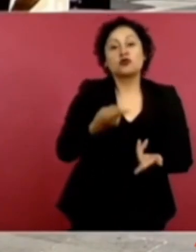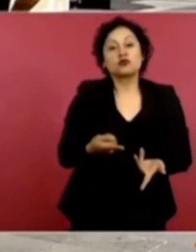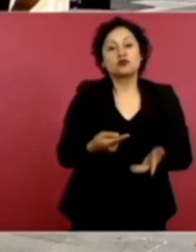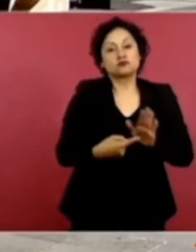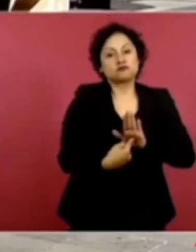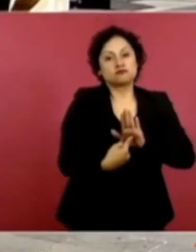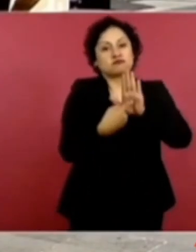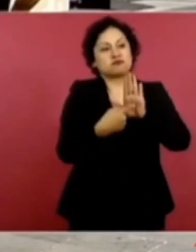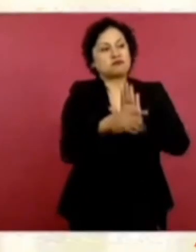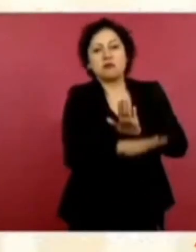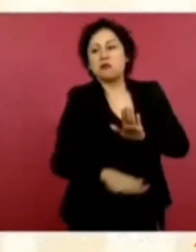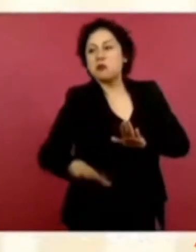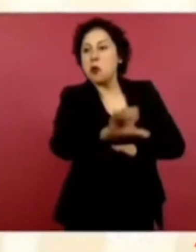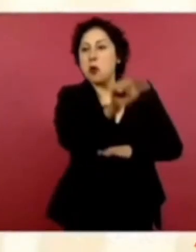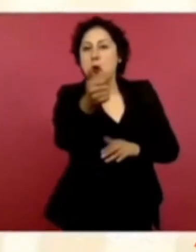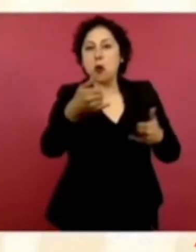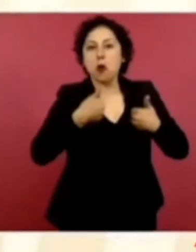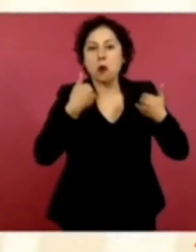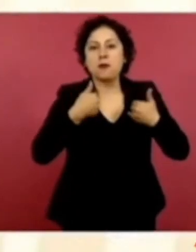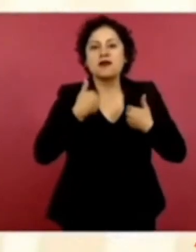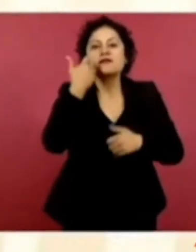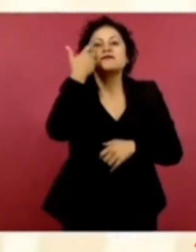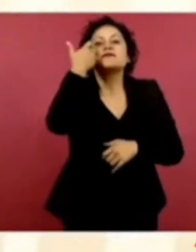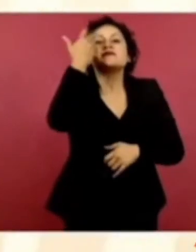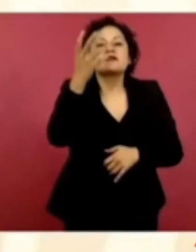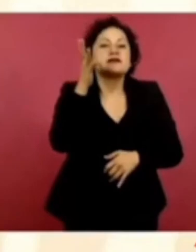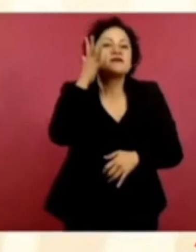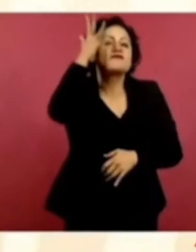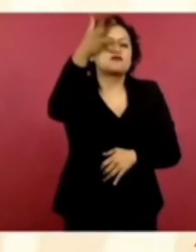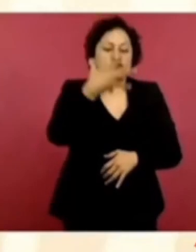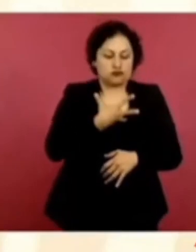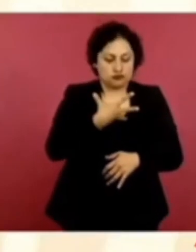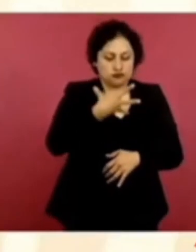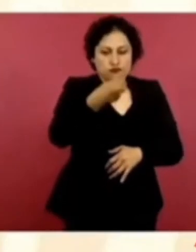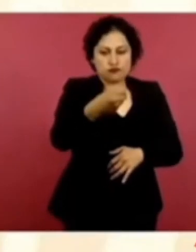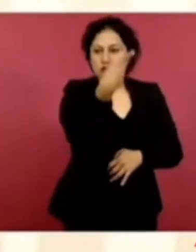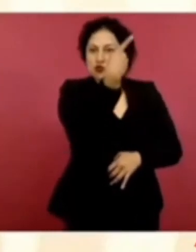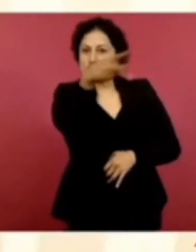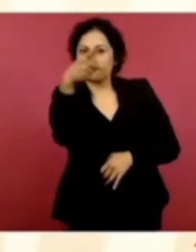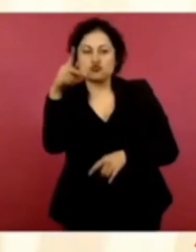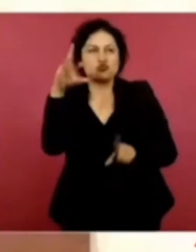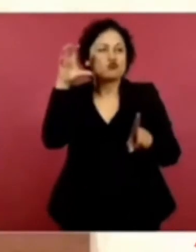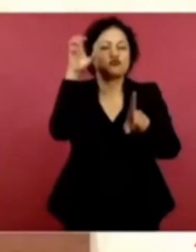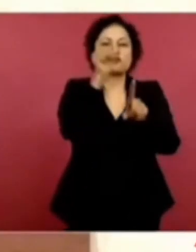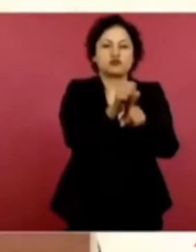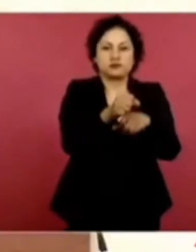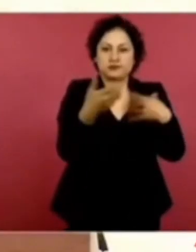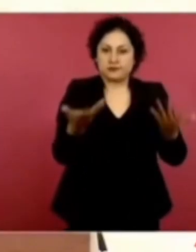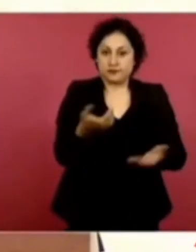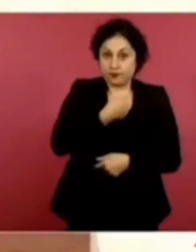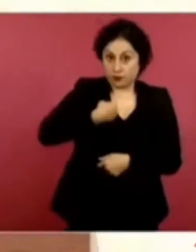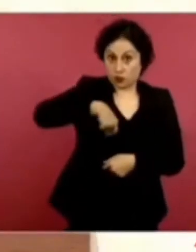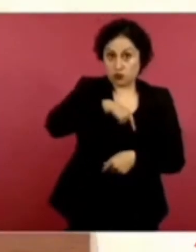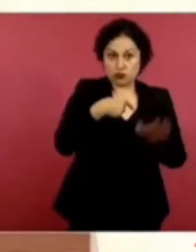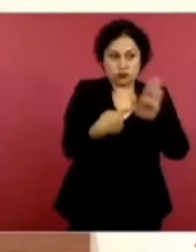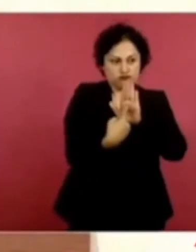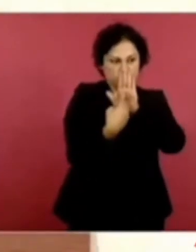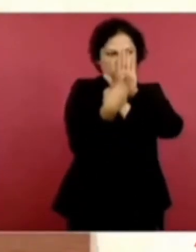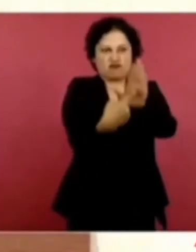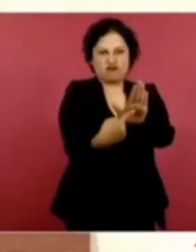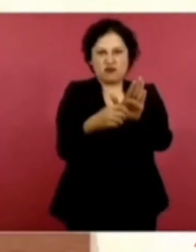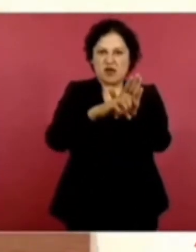con seguir nuestros pasos y que anhelan alcanzar sus propias metas deportivas. Seamos un ejemplo de perseverancia y